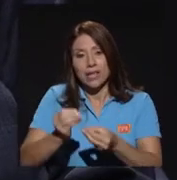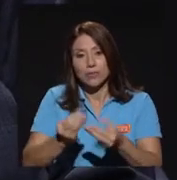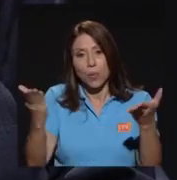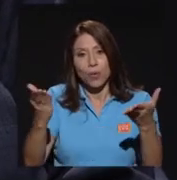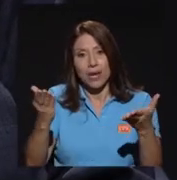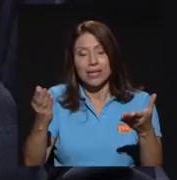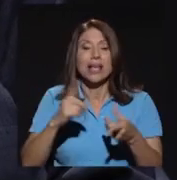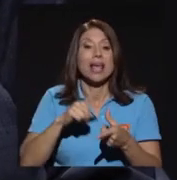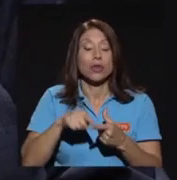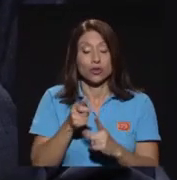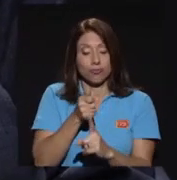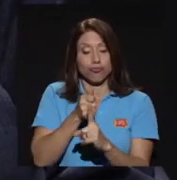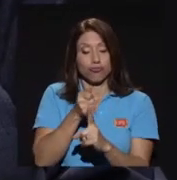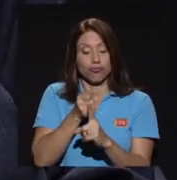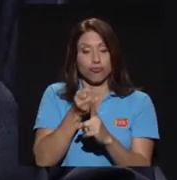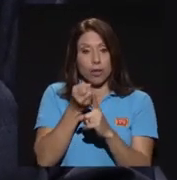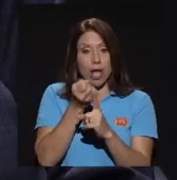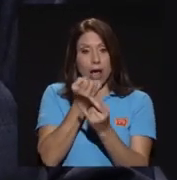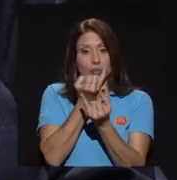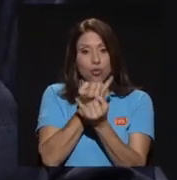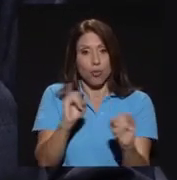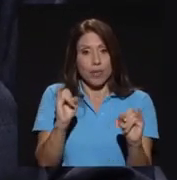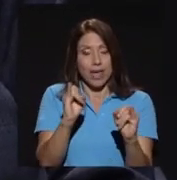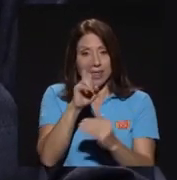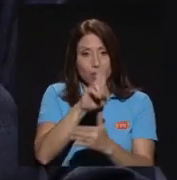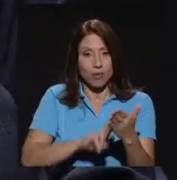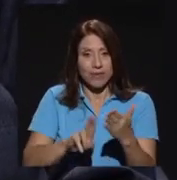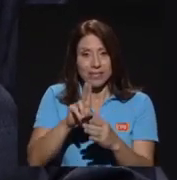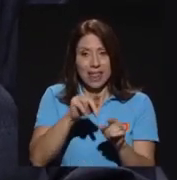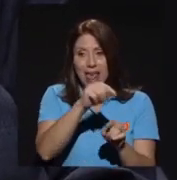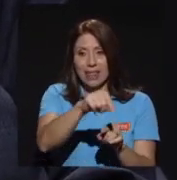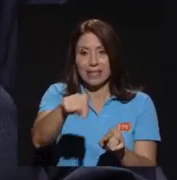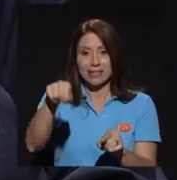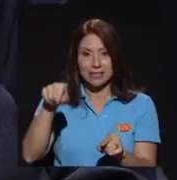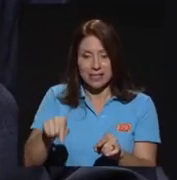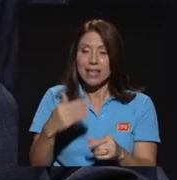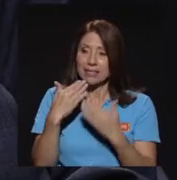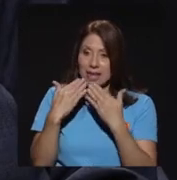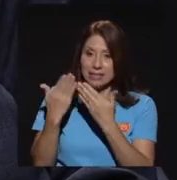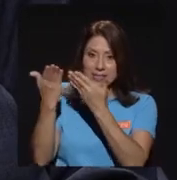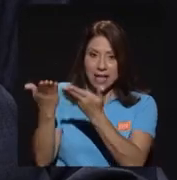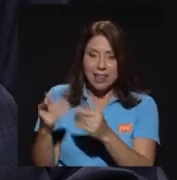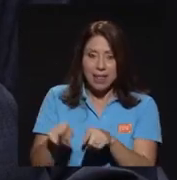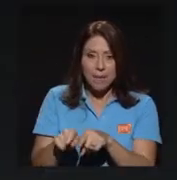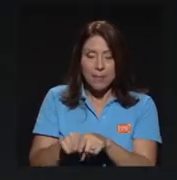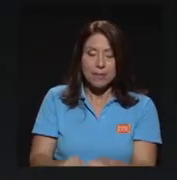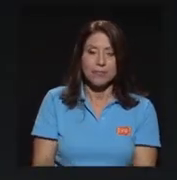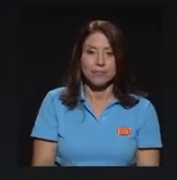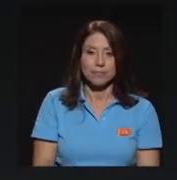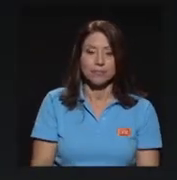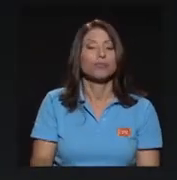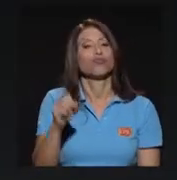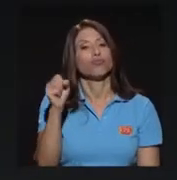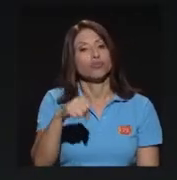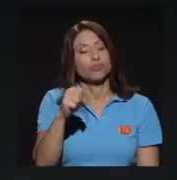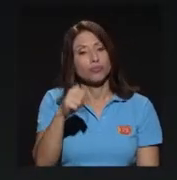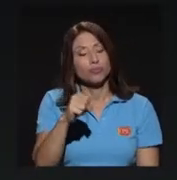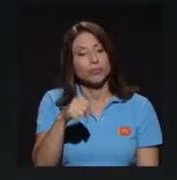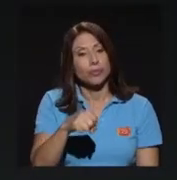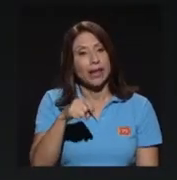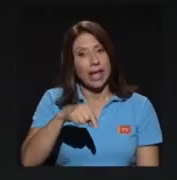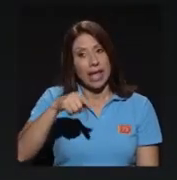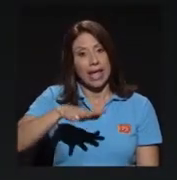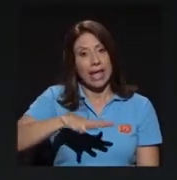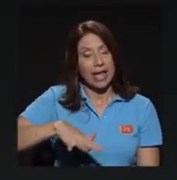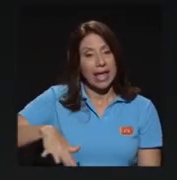autonomía de la universidad y de las universidades se lea el también bueno y que por supuesto éstas